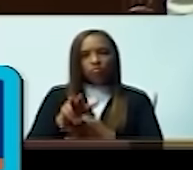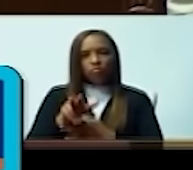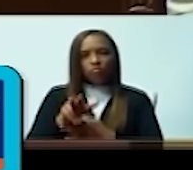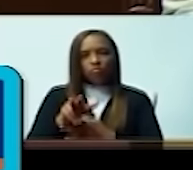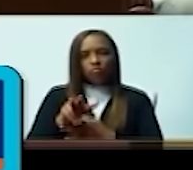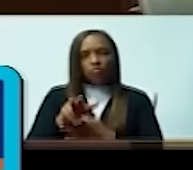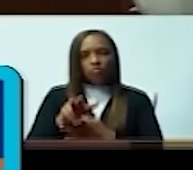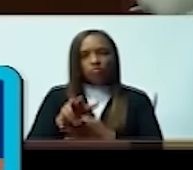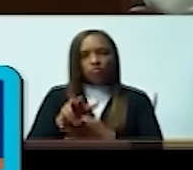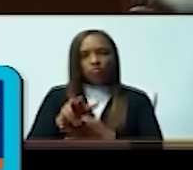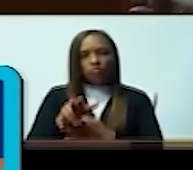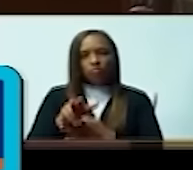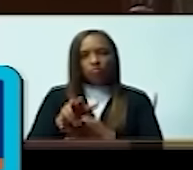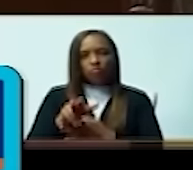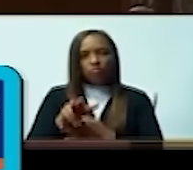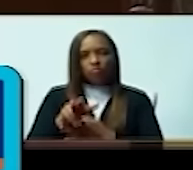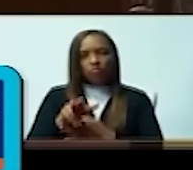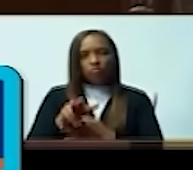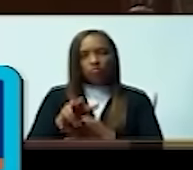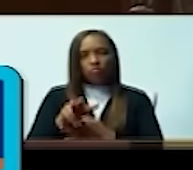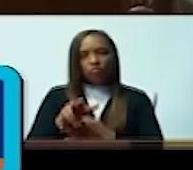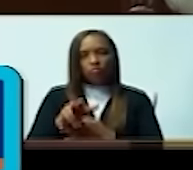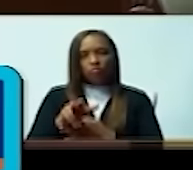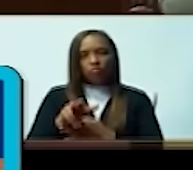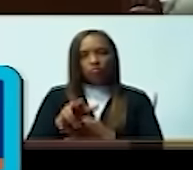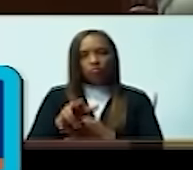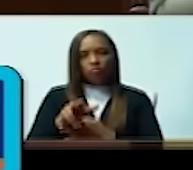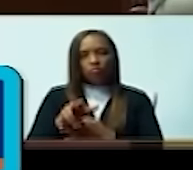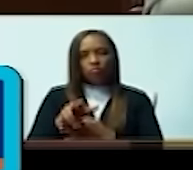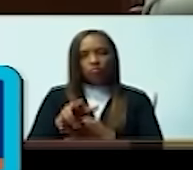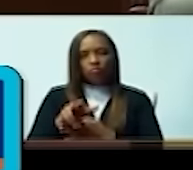que son varios proyectos